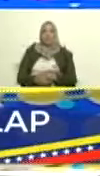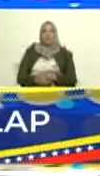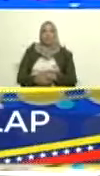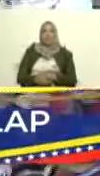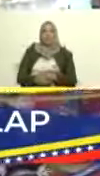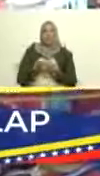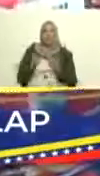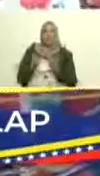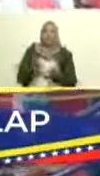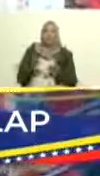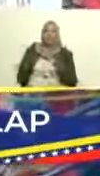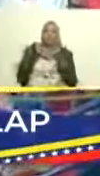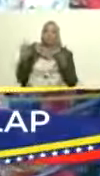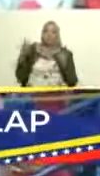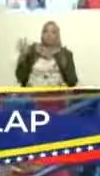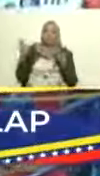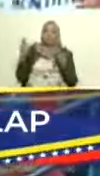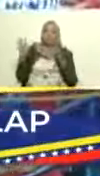¡Cúmplase!